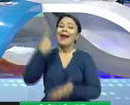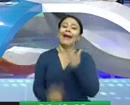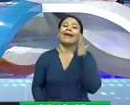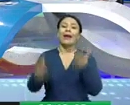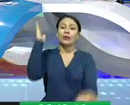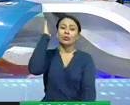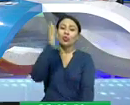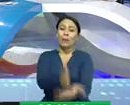cambiar lo que está bien